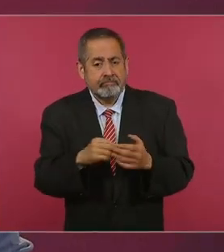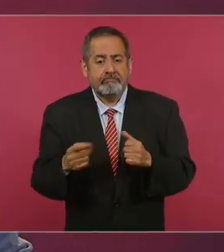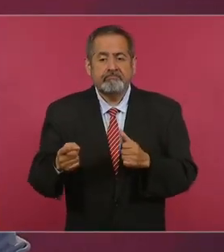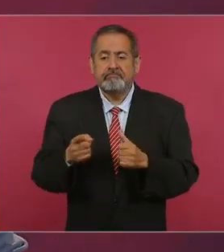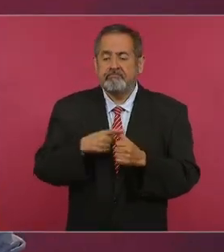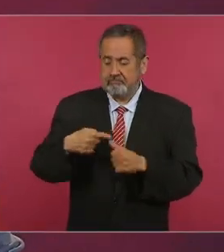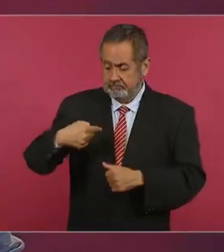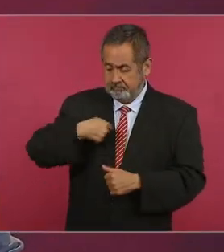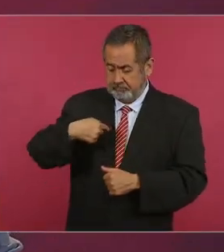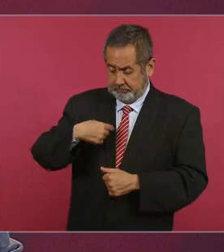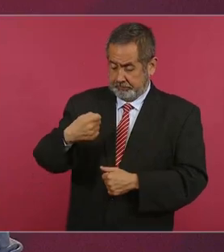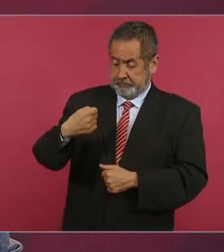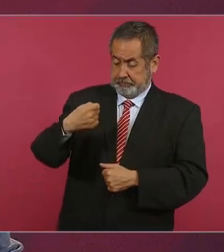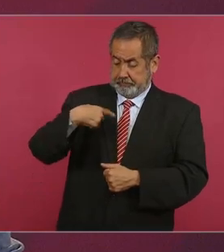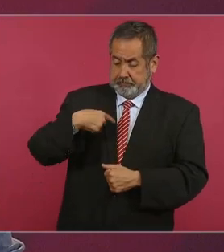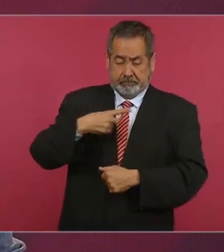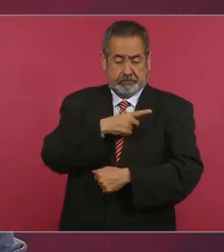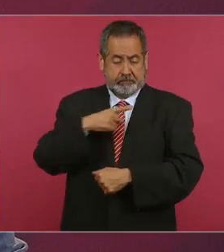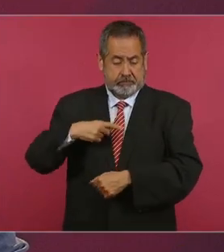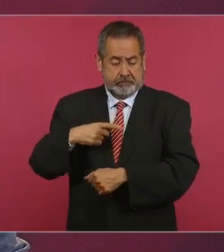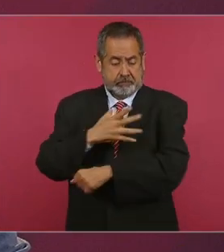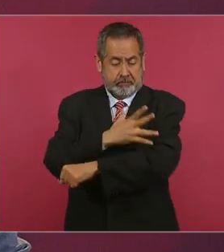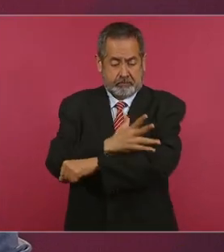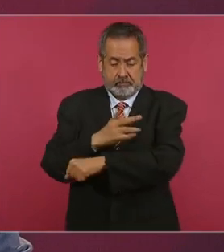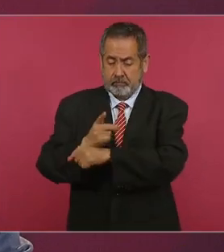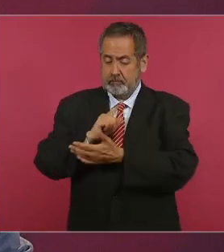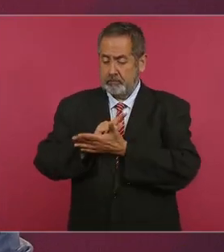autoridad moral.